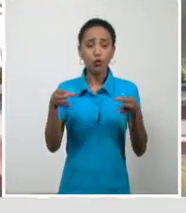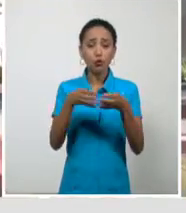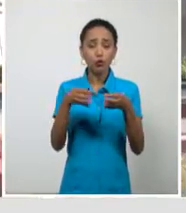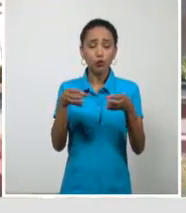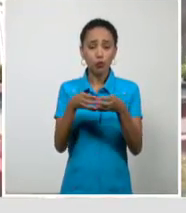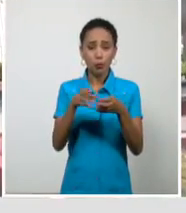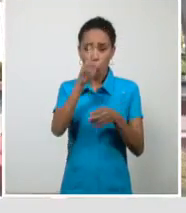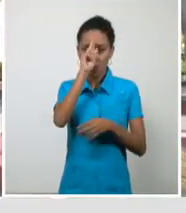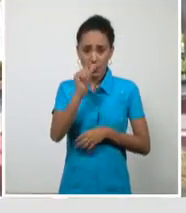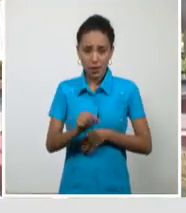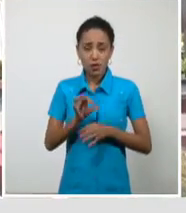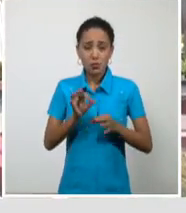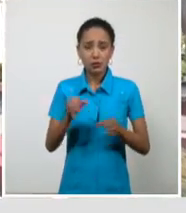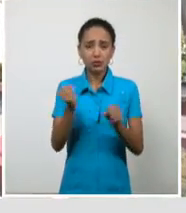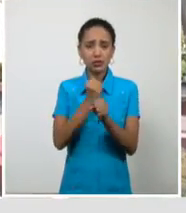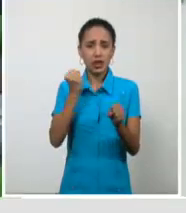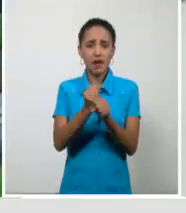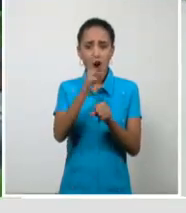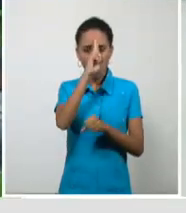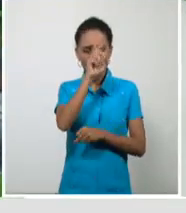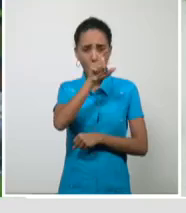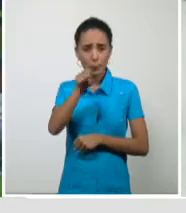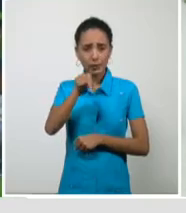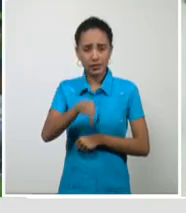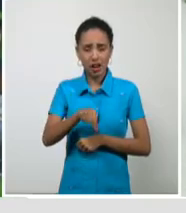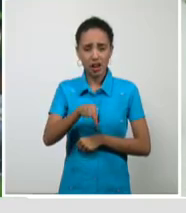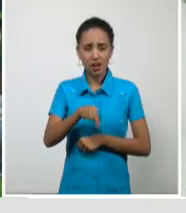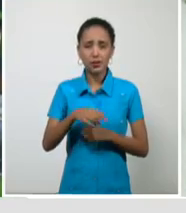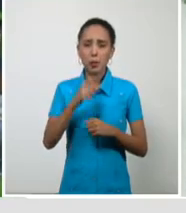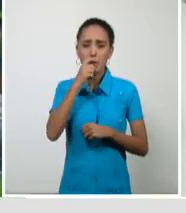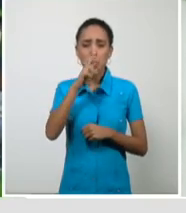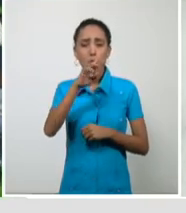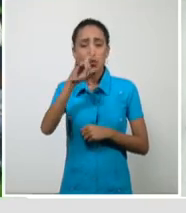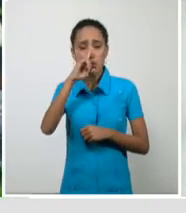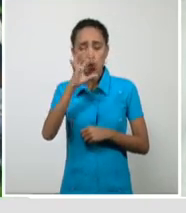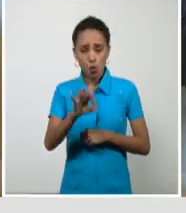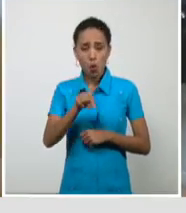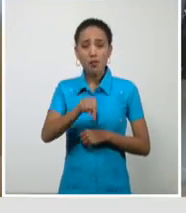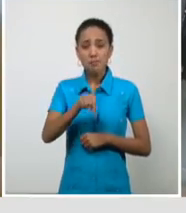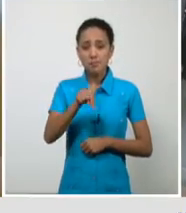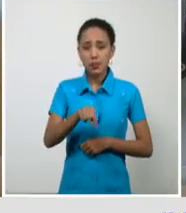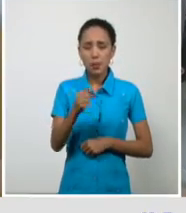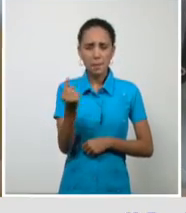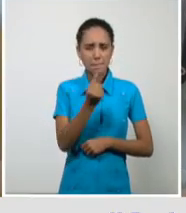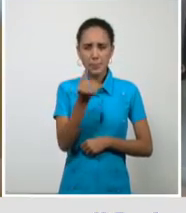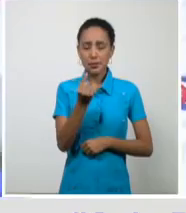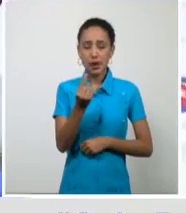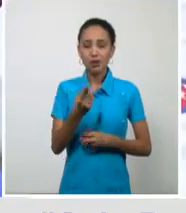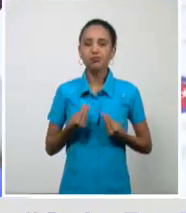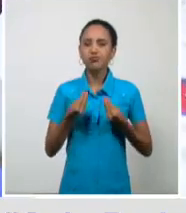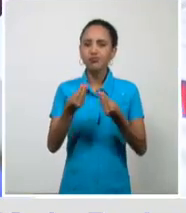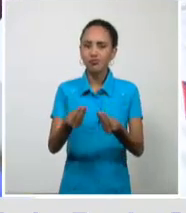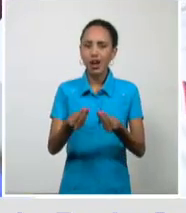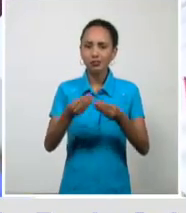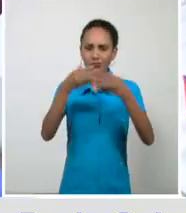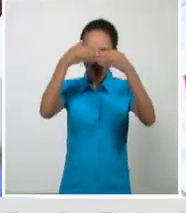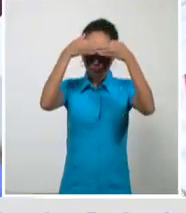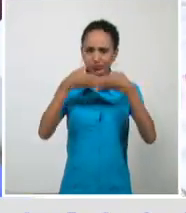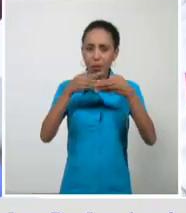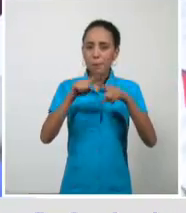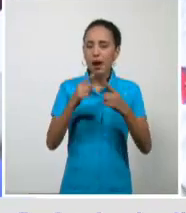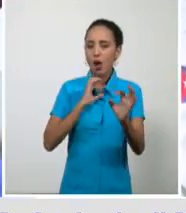oftalmología que labora en el Hospital Clínico Quirúrgico Dr. Juan Bruno Zayas es uno de los primeros en recibir estas mascarillas como resguardo